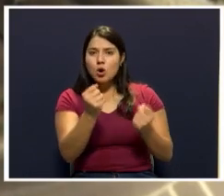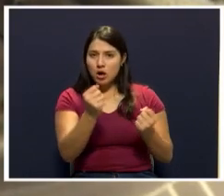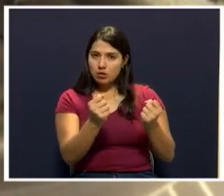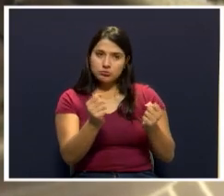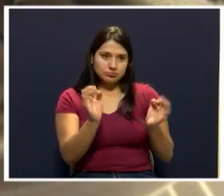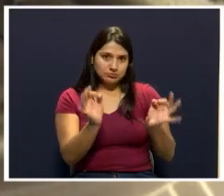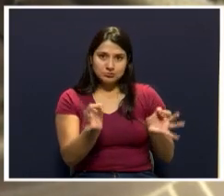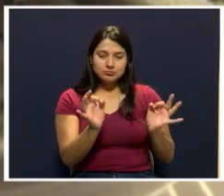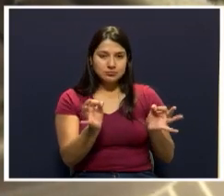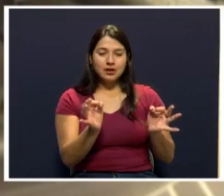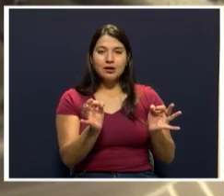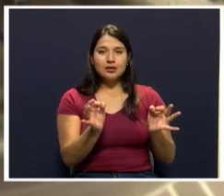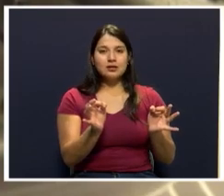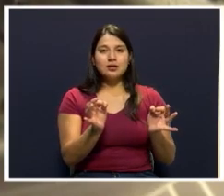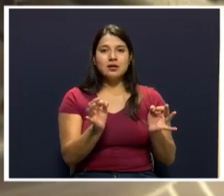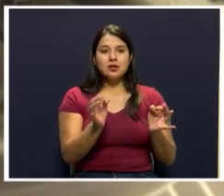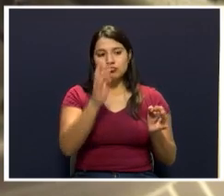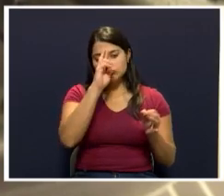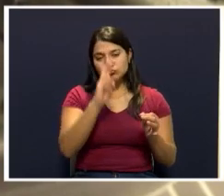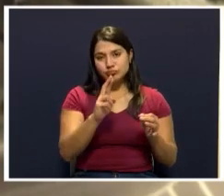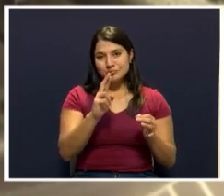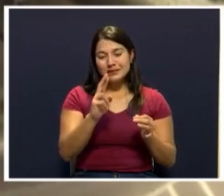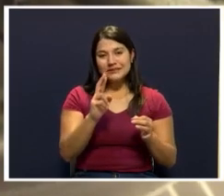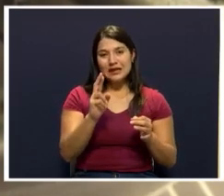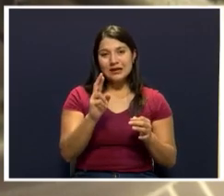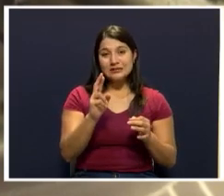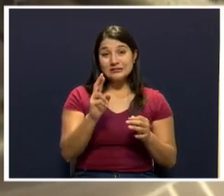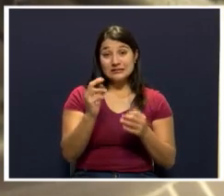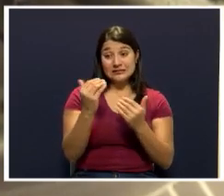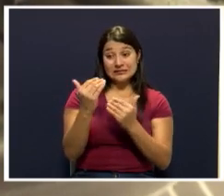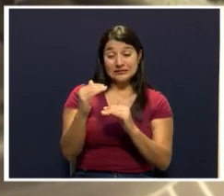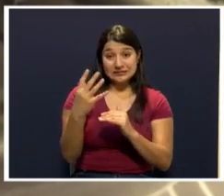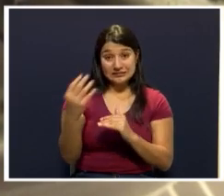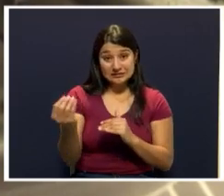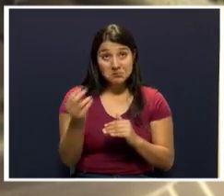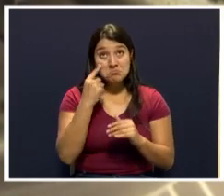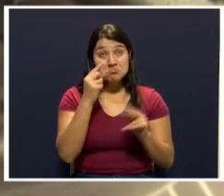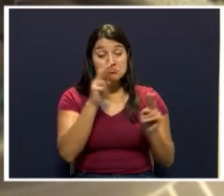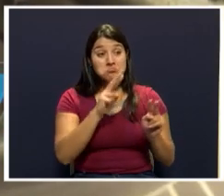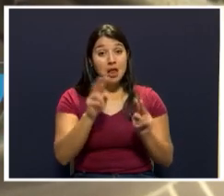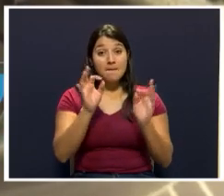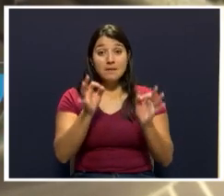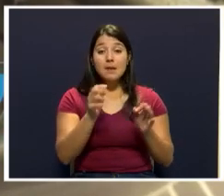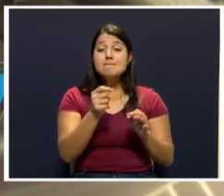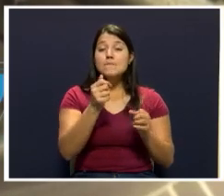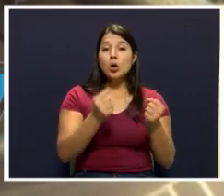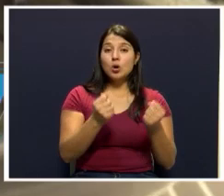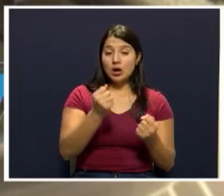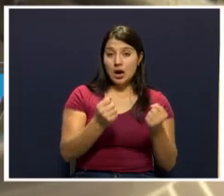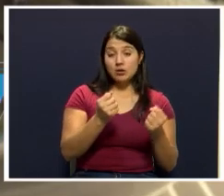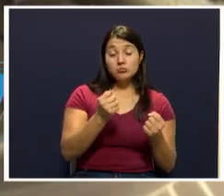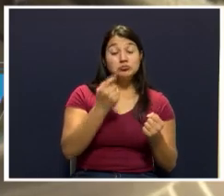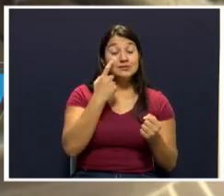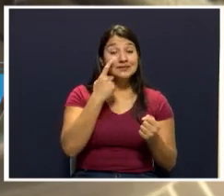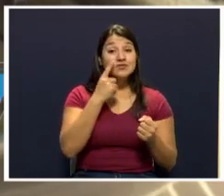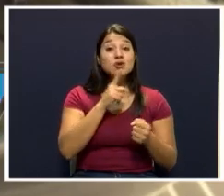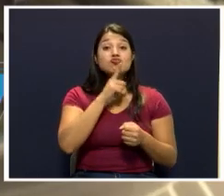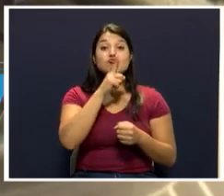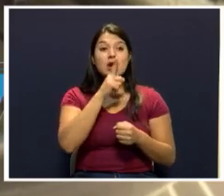ser, con la restricción, muy buena visibilidad y muy pocos vehículos. Se ve